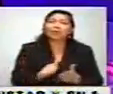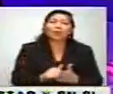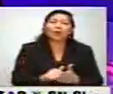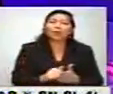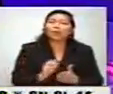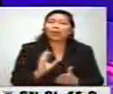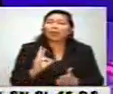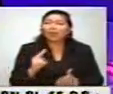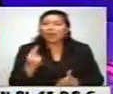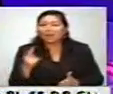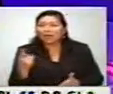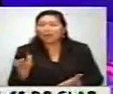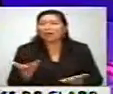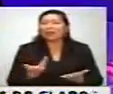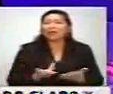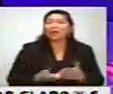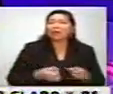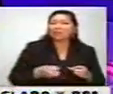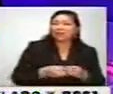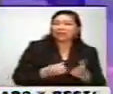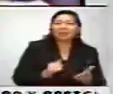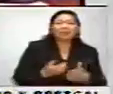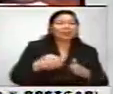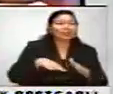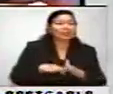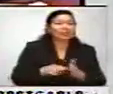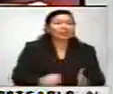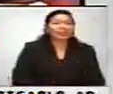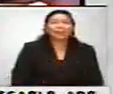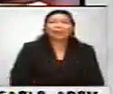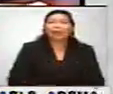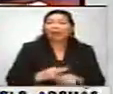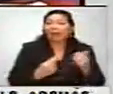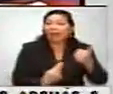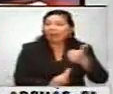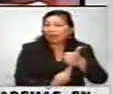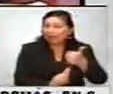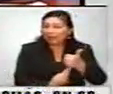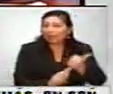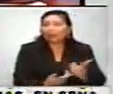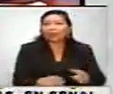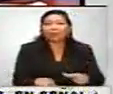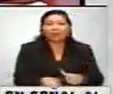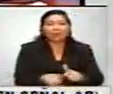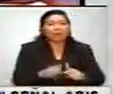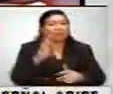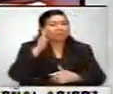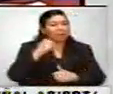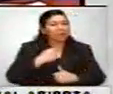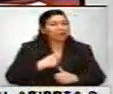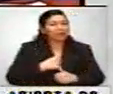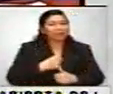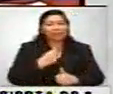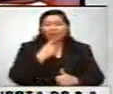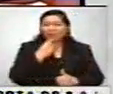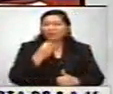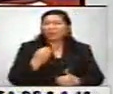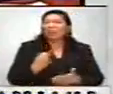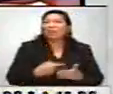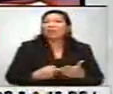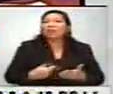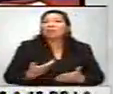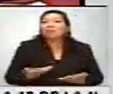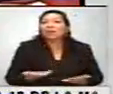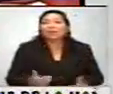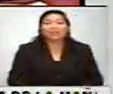estado robando, que pertenecían a bandas, que involucraba a regidores, también efectivos de la policía, unos dicen, que, bueno, ¿qué